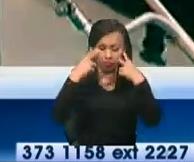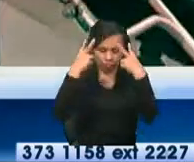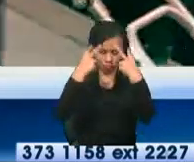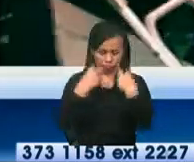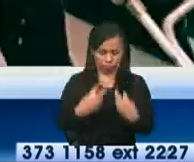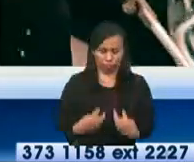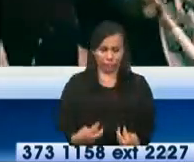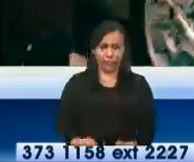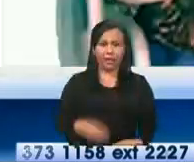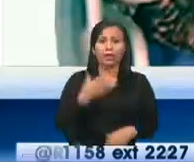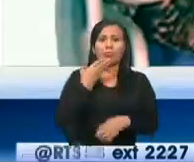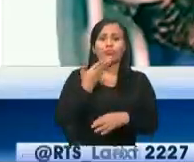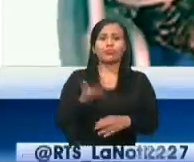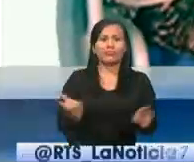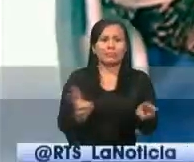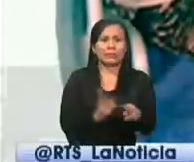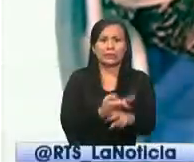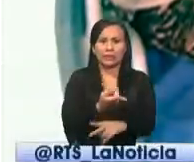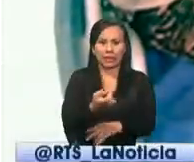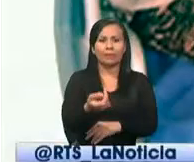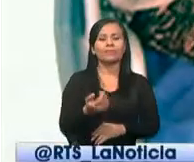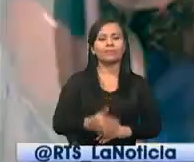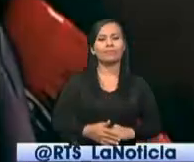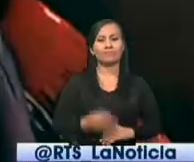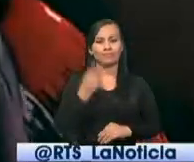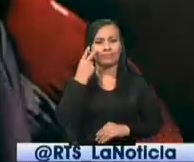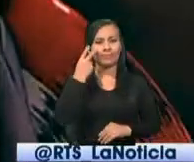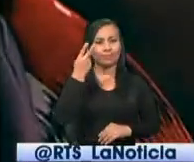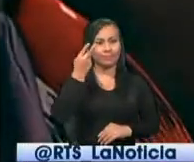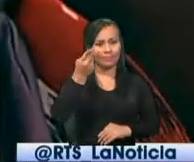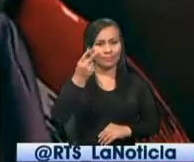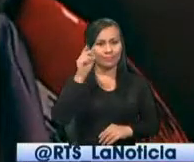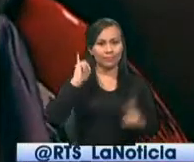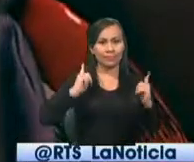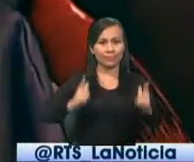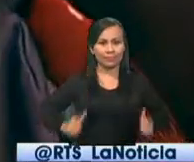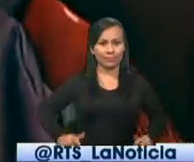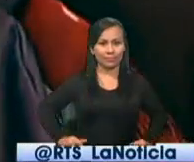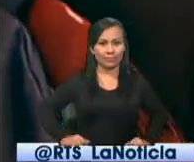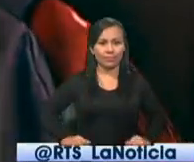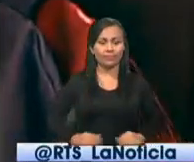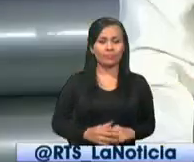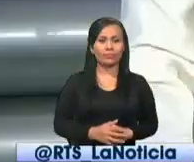de sus heridas y su estado de salud. Informó Julio César Saona.